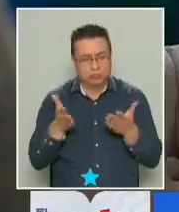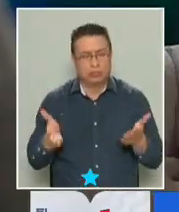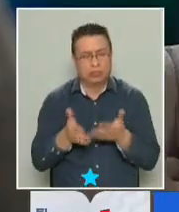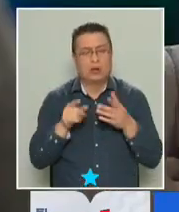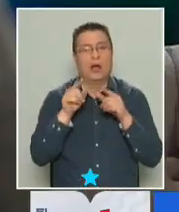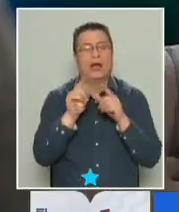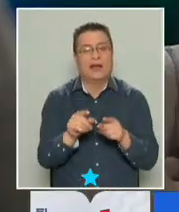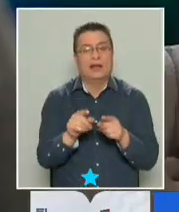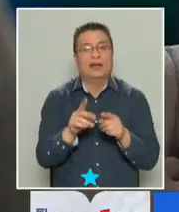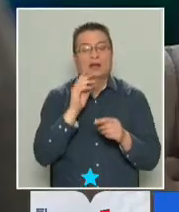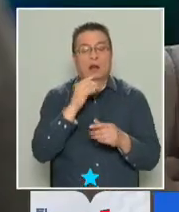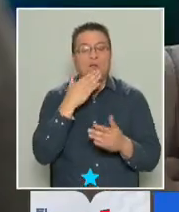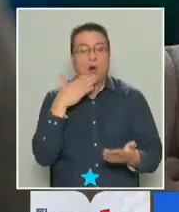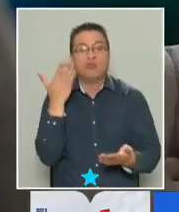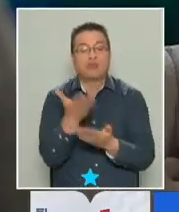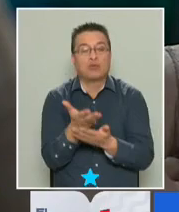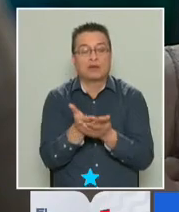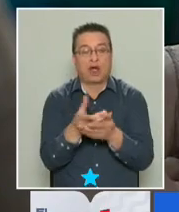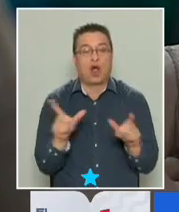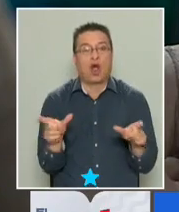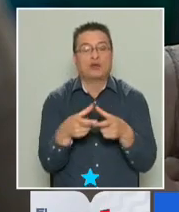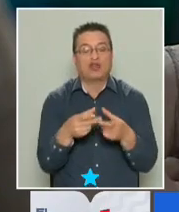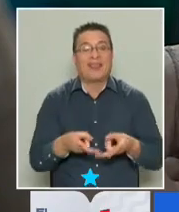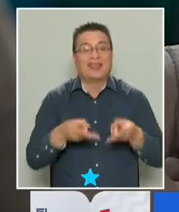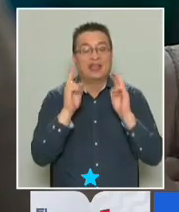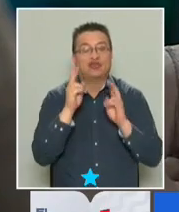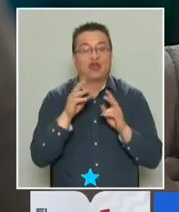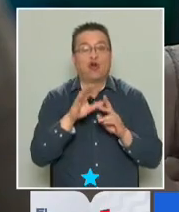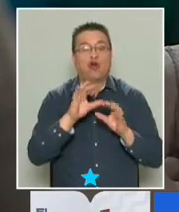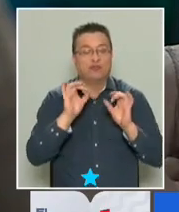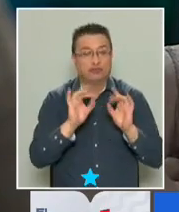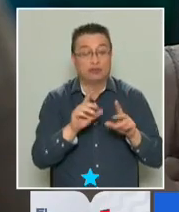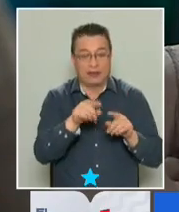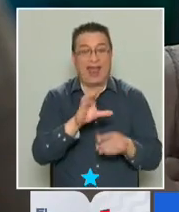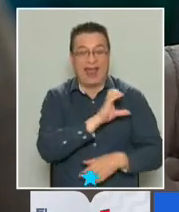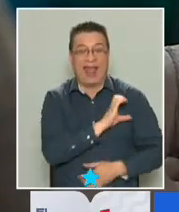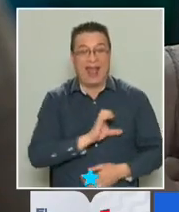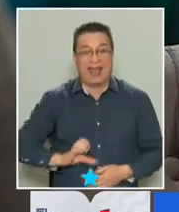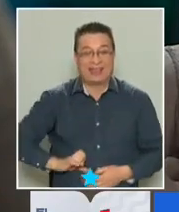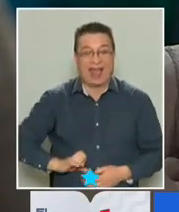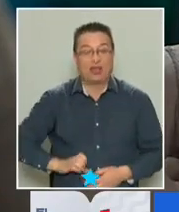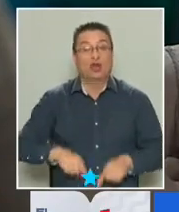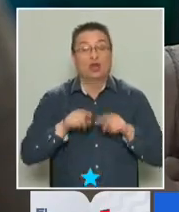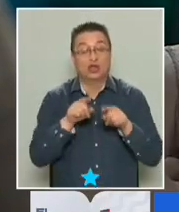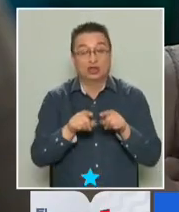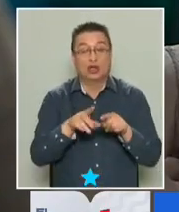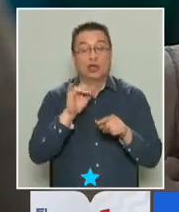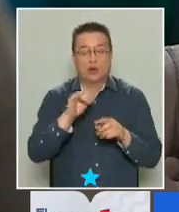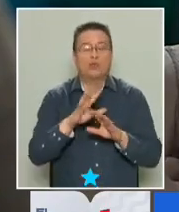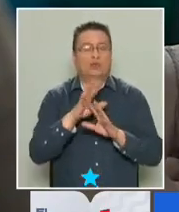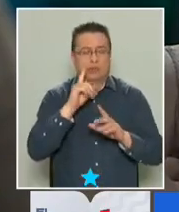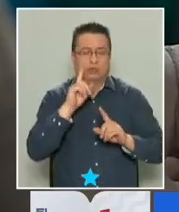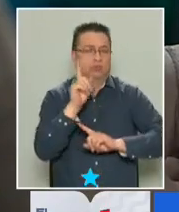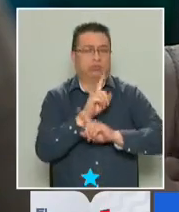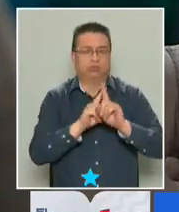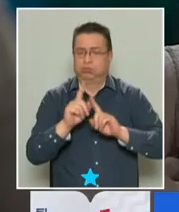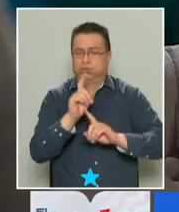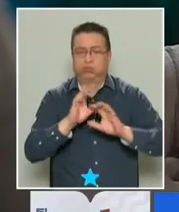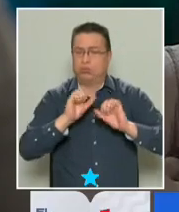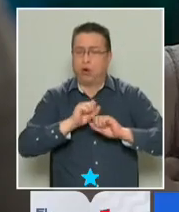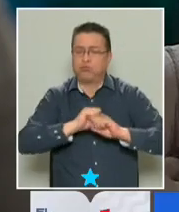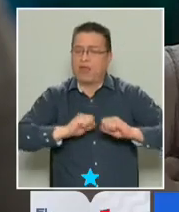en la propuesta de la comisión de derechos fundamentales es que para el estado es un deber ineludible justamente